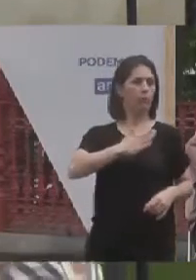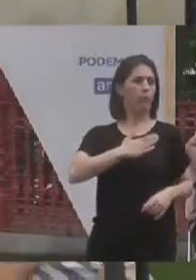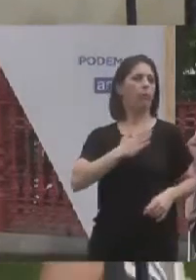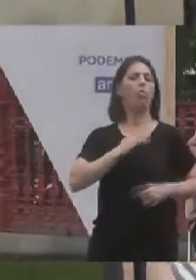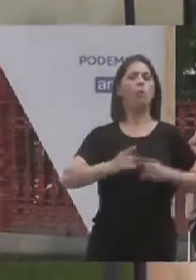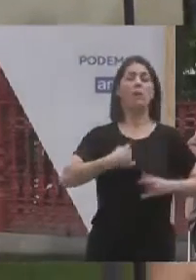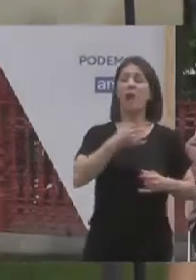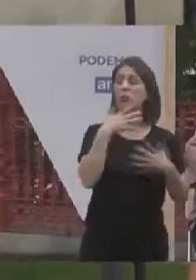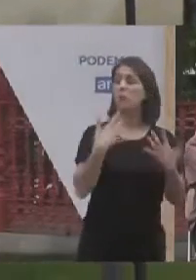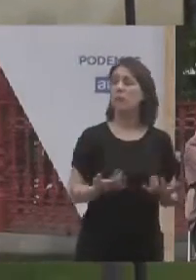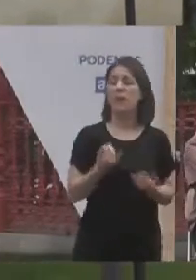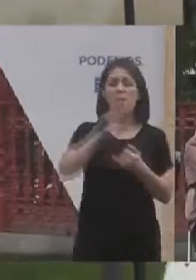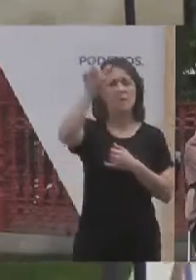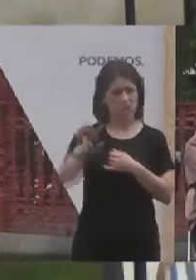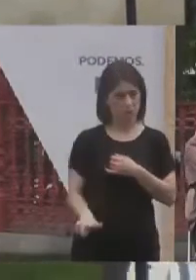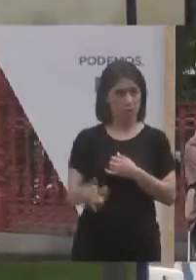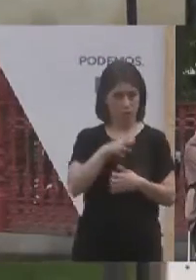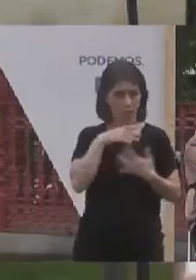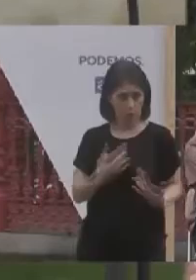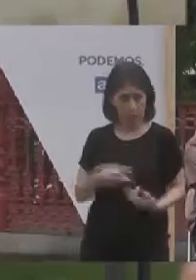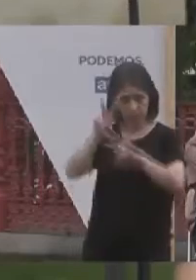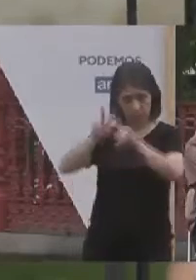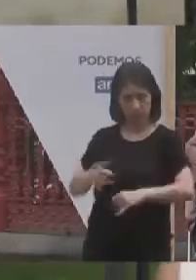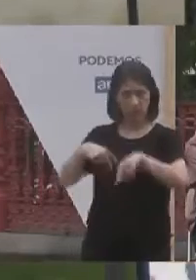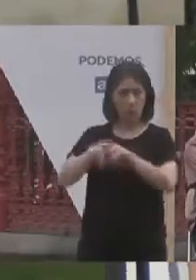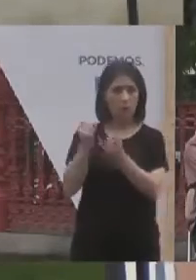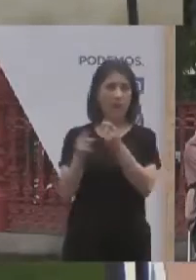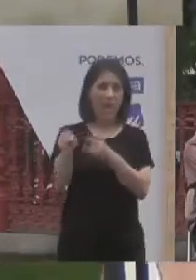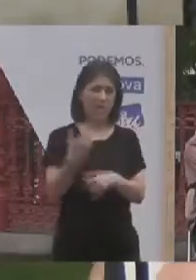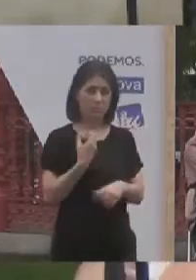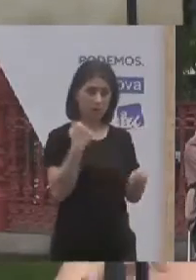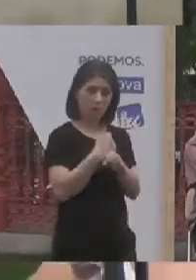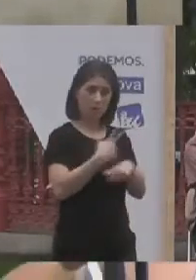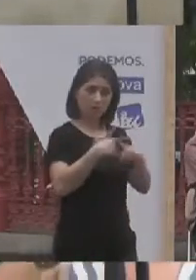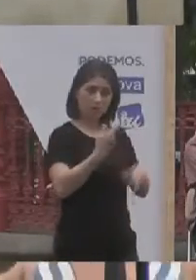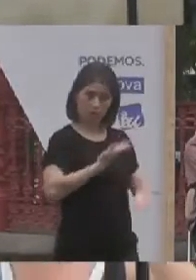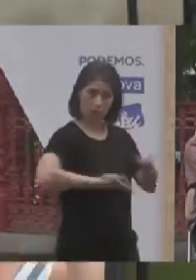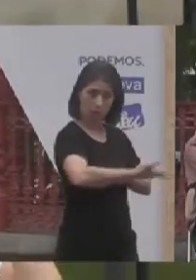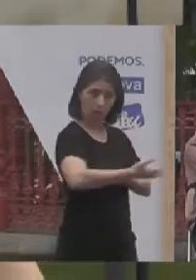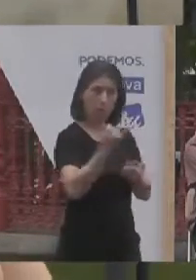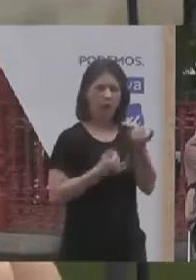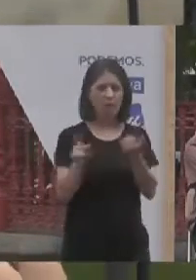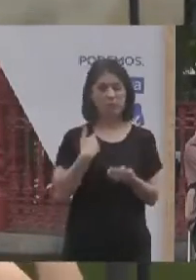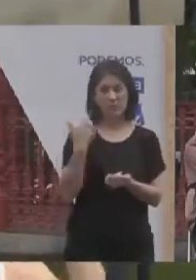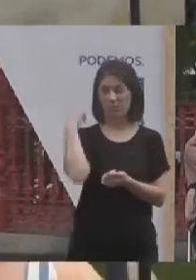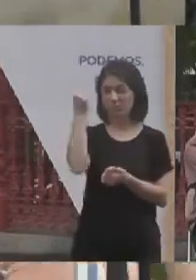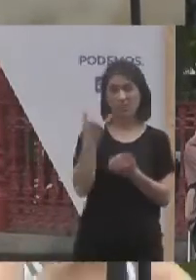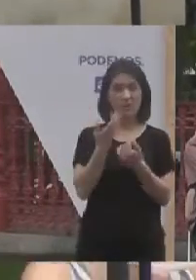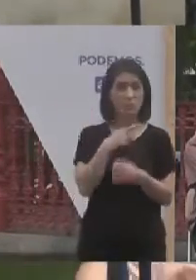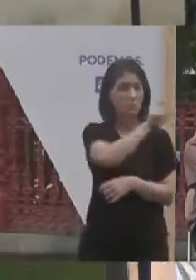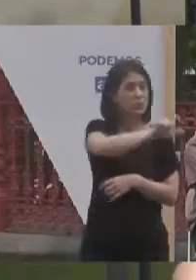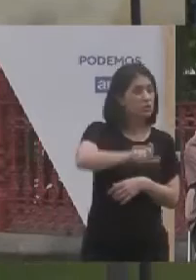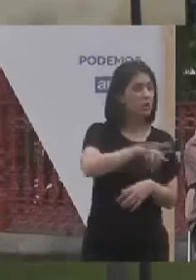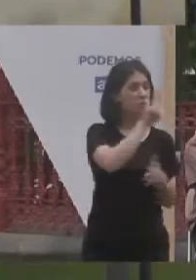persoa actualmente que está sendo investigada por ofrecer traballo a cambio de sexo, a persoa responsable que 25.000 ourensáns estén en